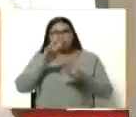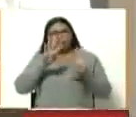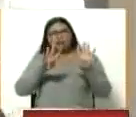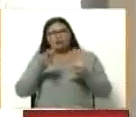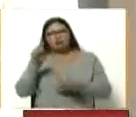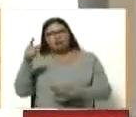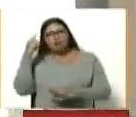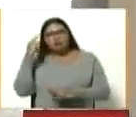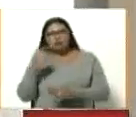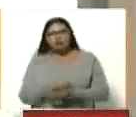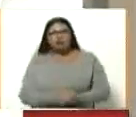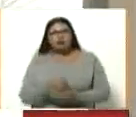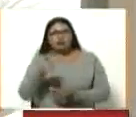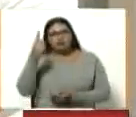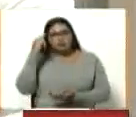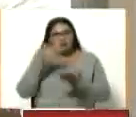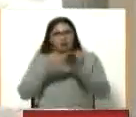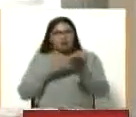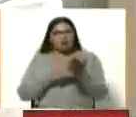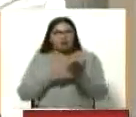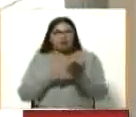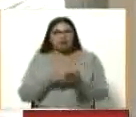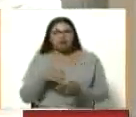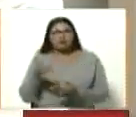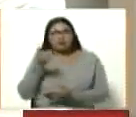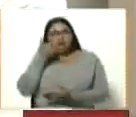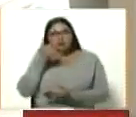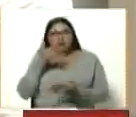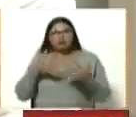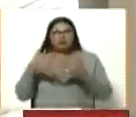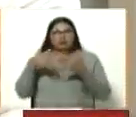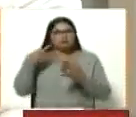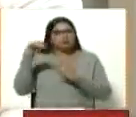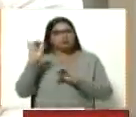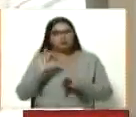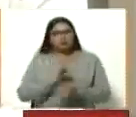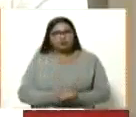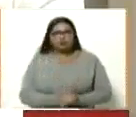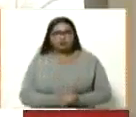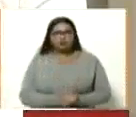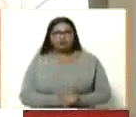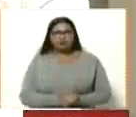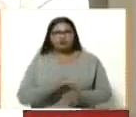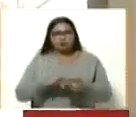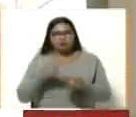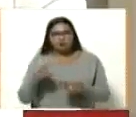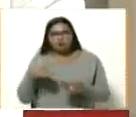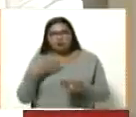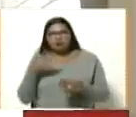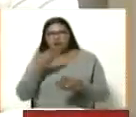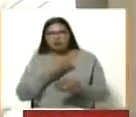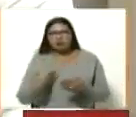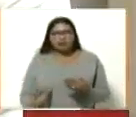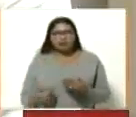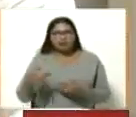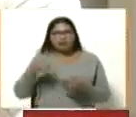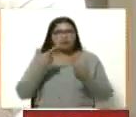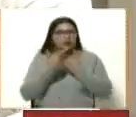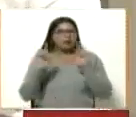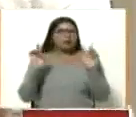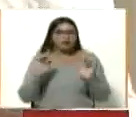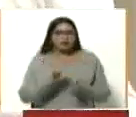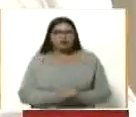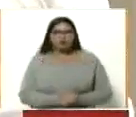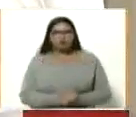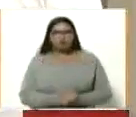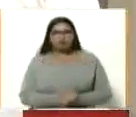luego, un día antes de las elecciones, lo llamaron a Estados Unidos y le dijeron, por favor, llévenselo, porque probablemente el presidente que venga a Cabo Verde lo libere. No,